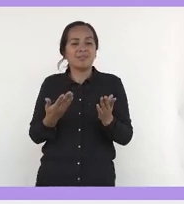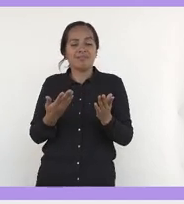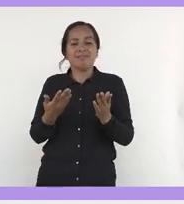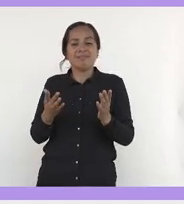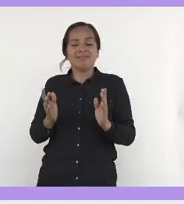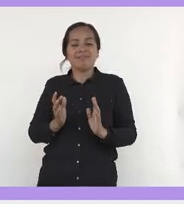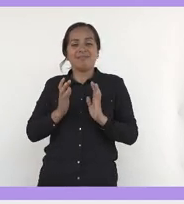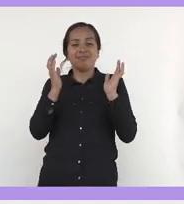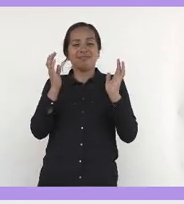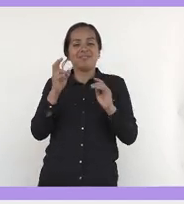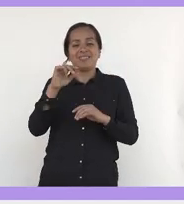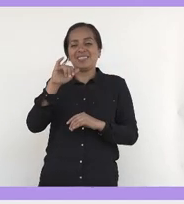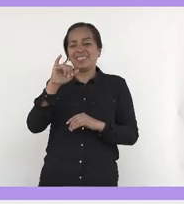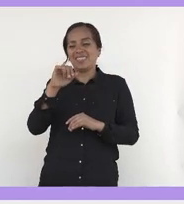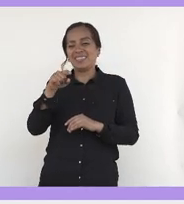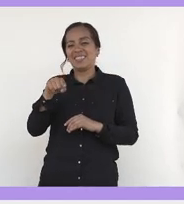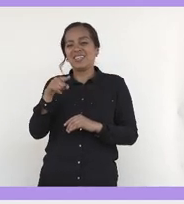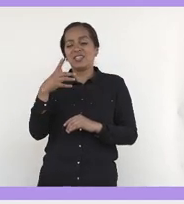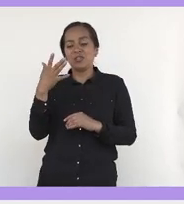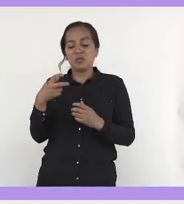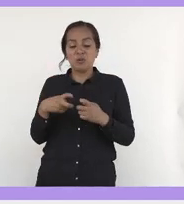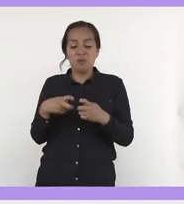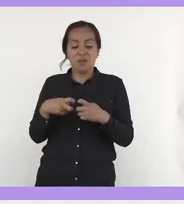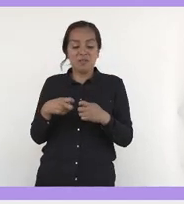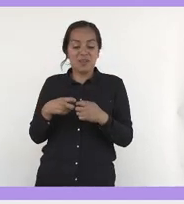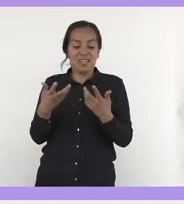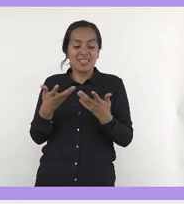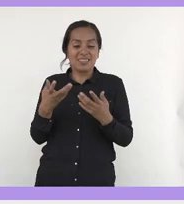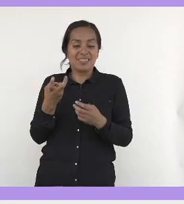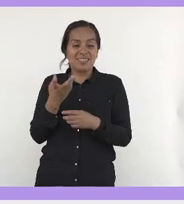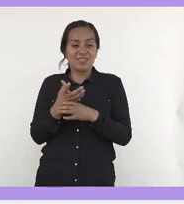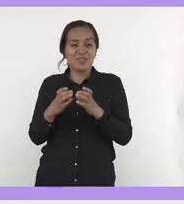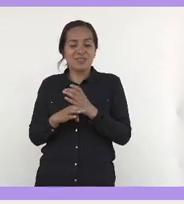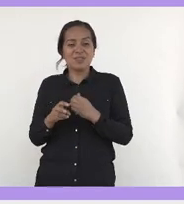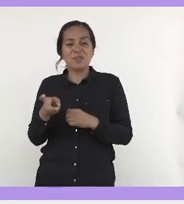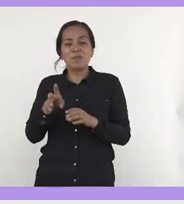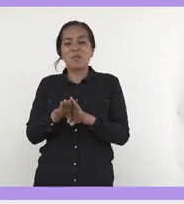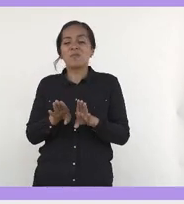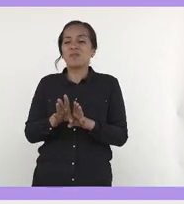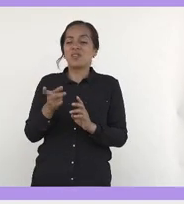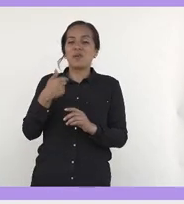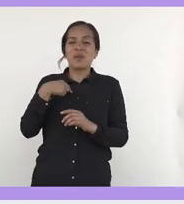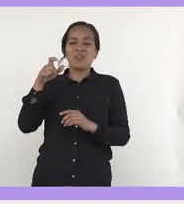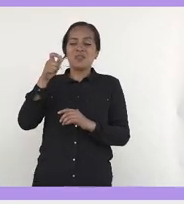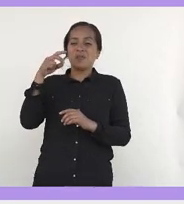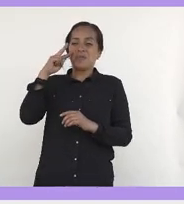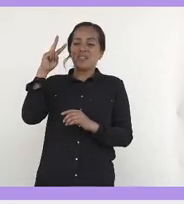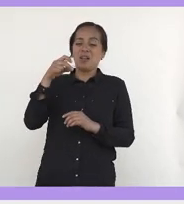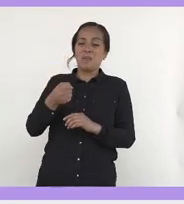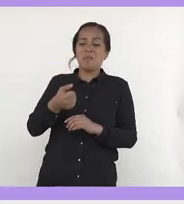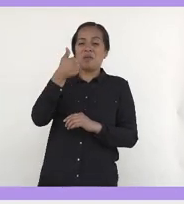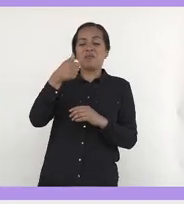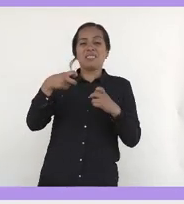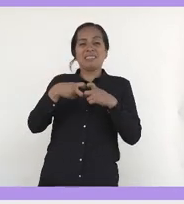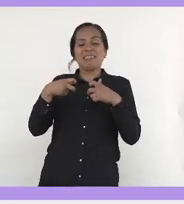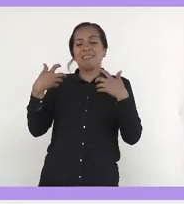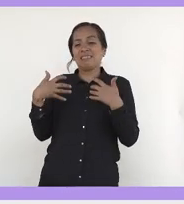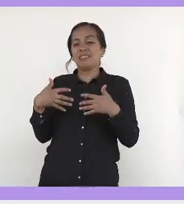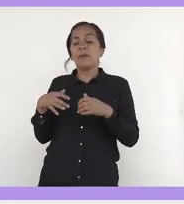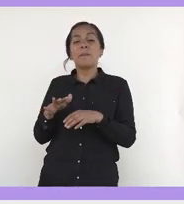sí Yo hoy estuve muy nerviosa de hacer todo esto siempre sal es nuevo es cuando es algo nuevo te puedes perfecto Pero